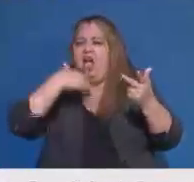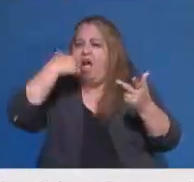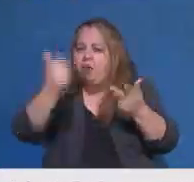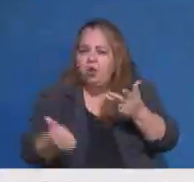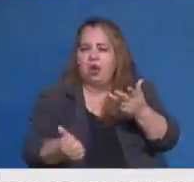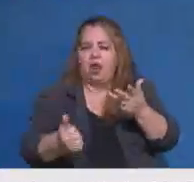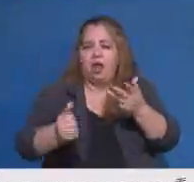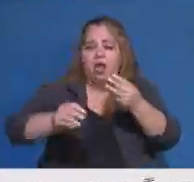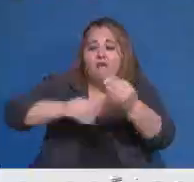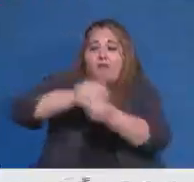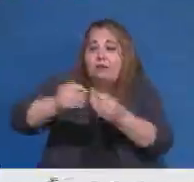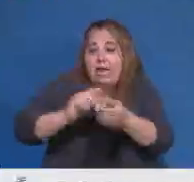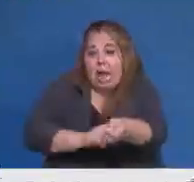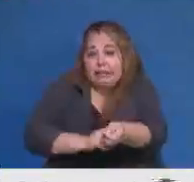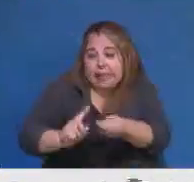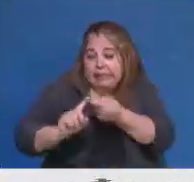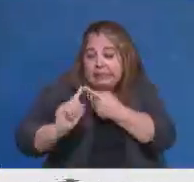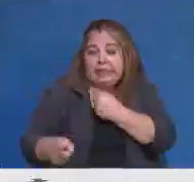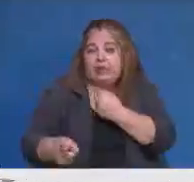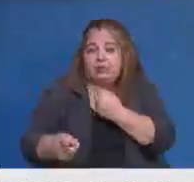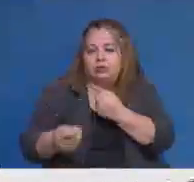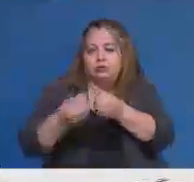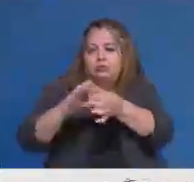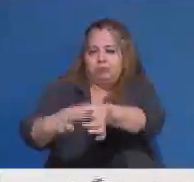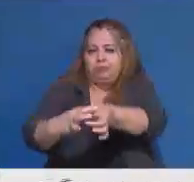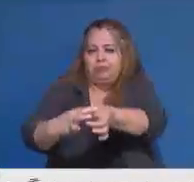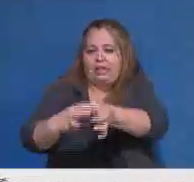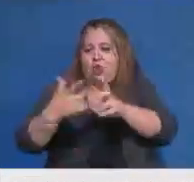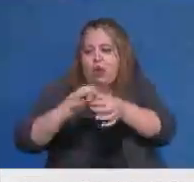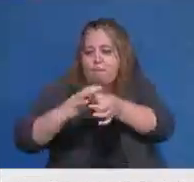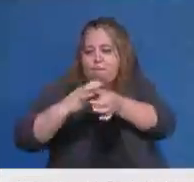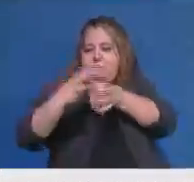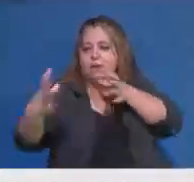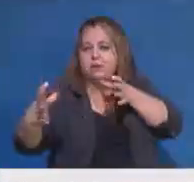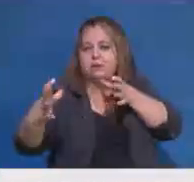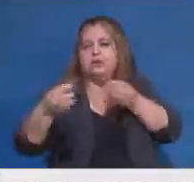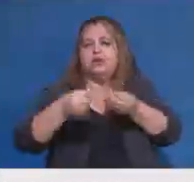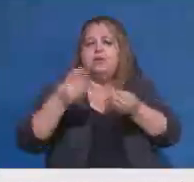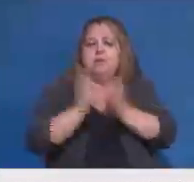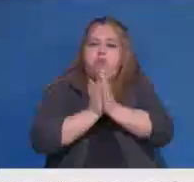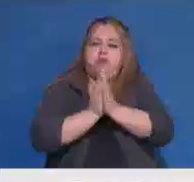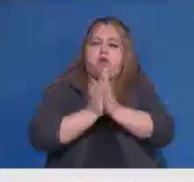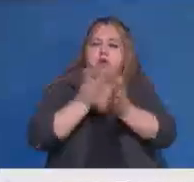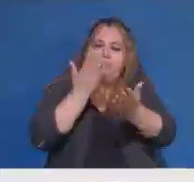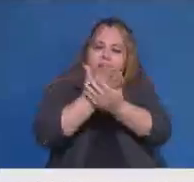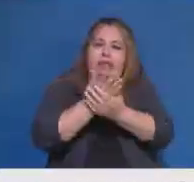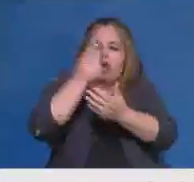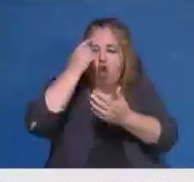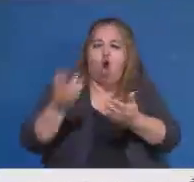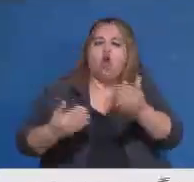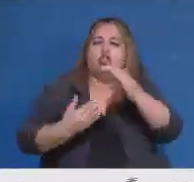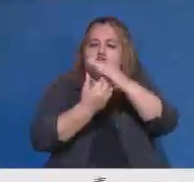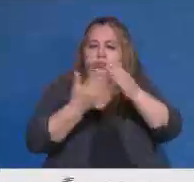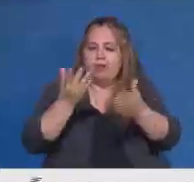familiares directos. En octubre, el presidente de la Suprema Corte se comprometió a revisar esos casos y este martes volvieron por